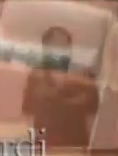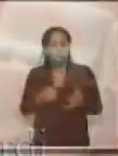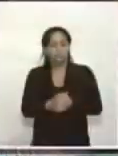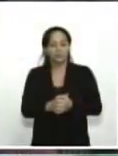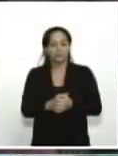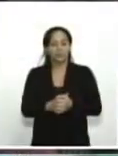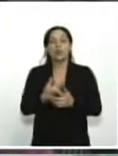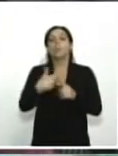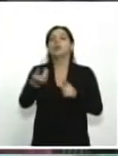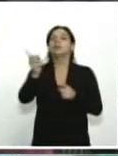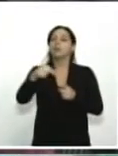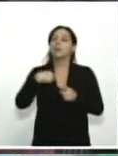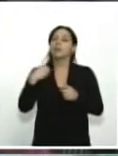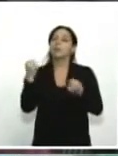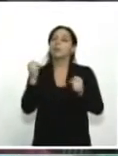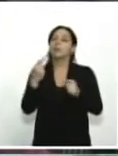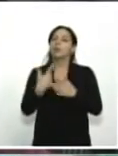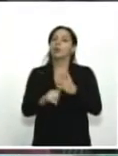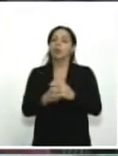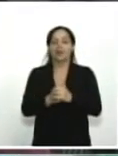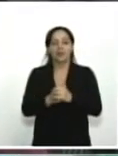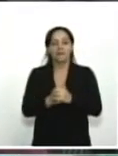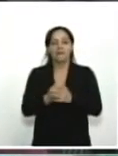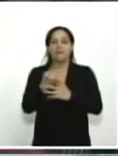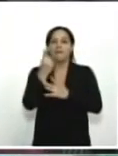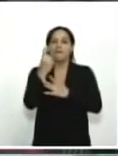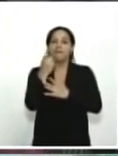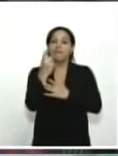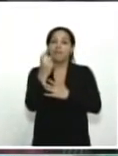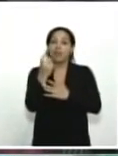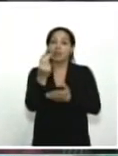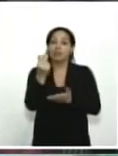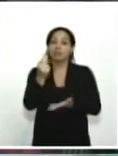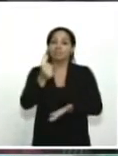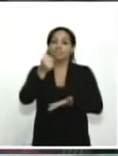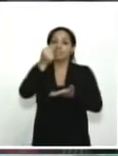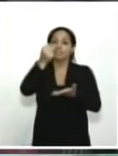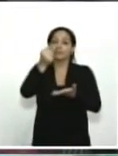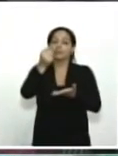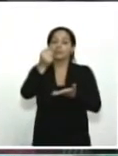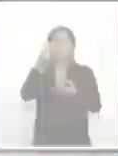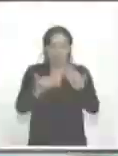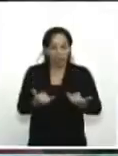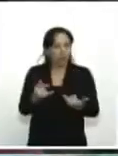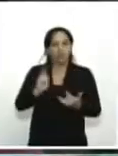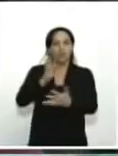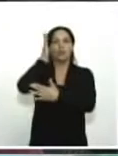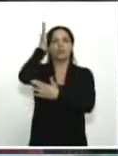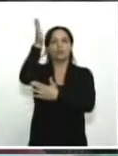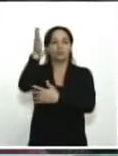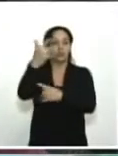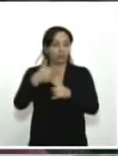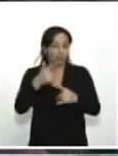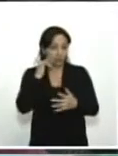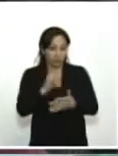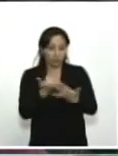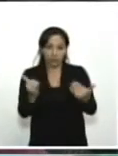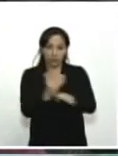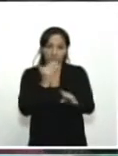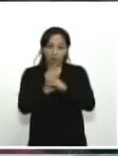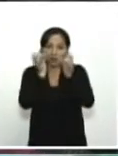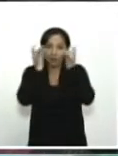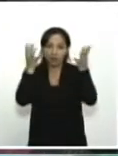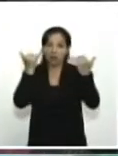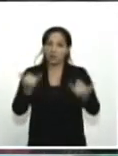Pero también nos preocupa la falta de recursos para abordar estas soluciones. Pero ya esto es un problema grave que nosotros